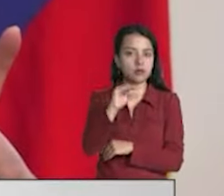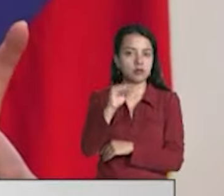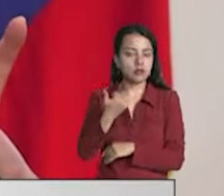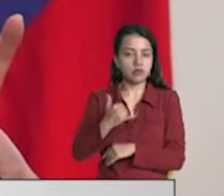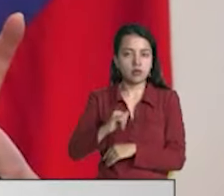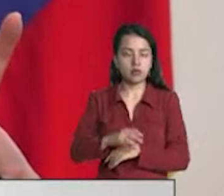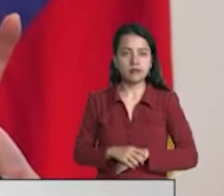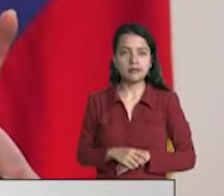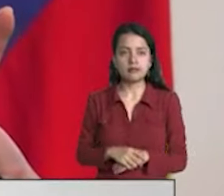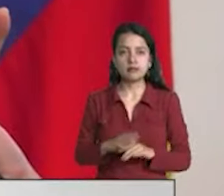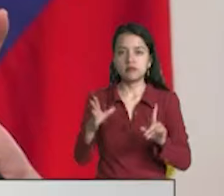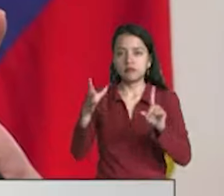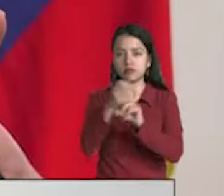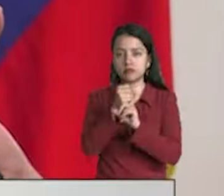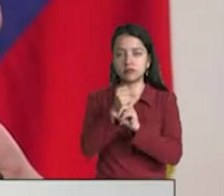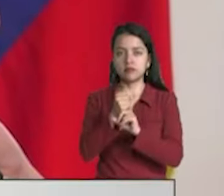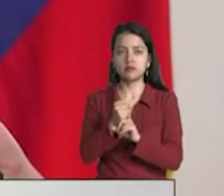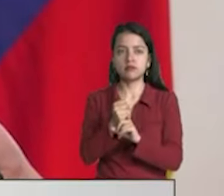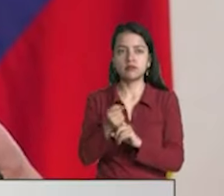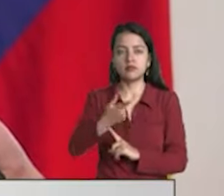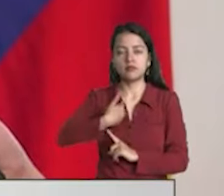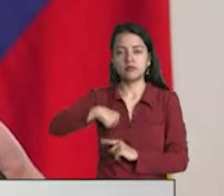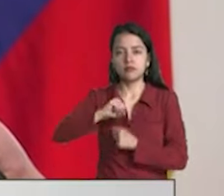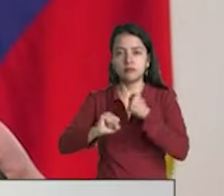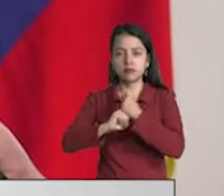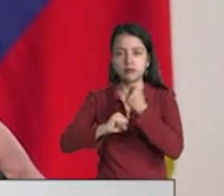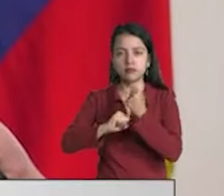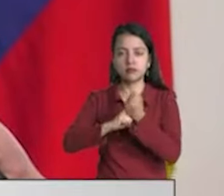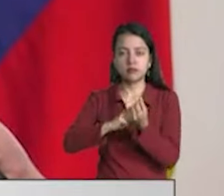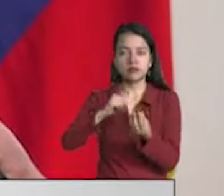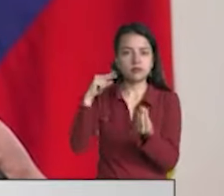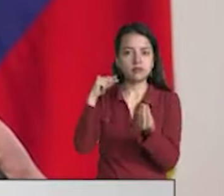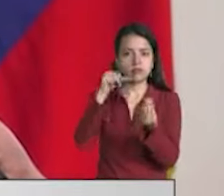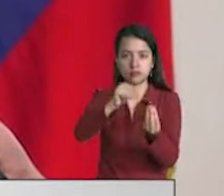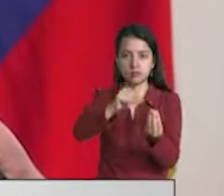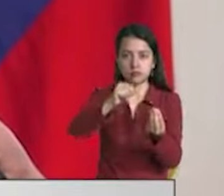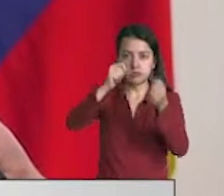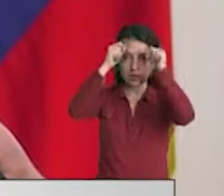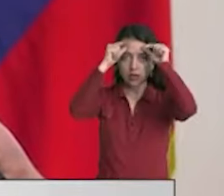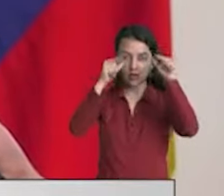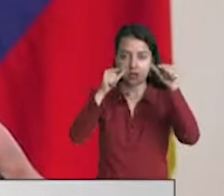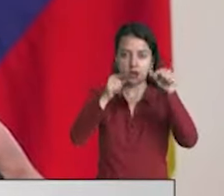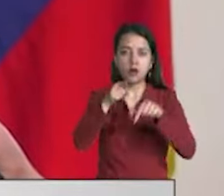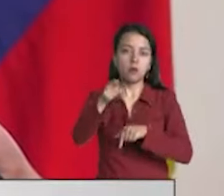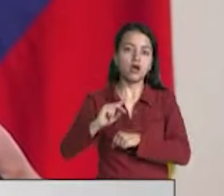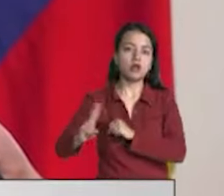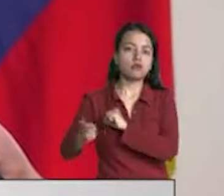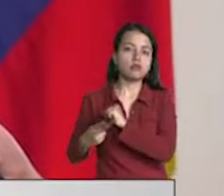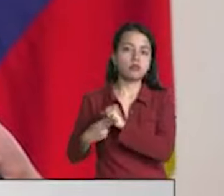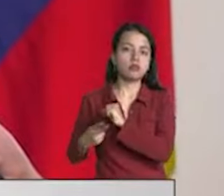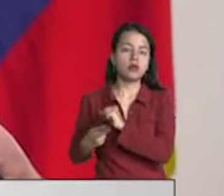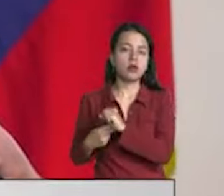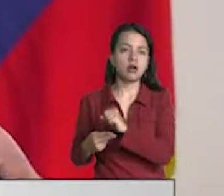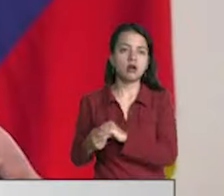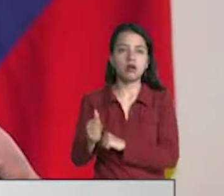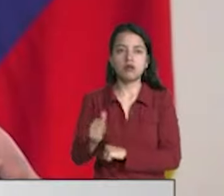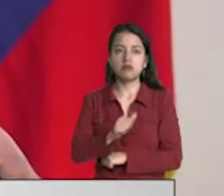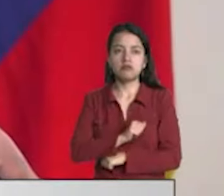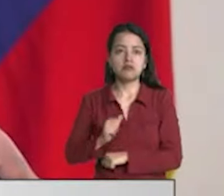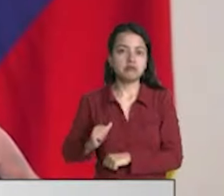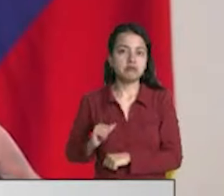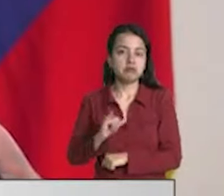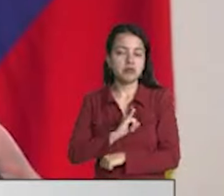le garantiza el Estado a través, digamos, de Colpensiones, más lo que usted tenga ahorrado en el régimen de